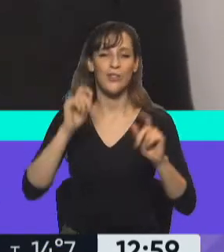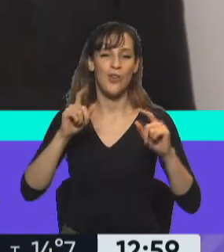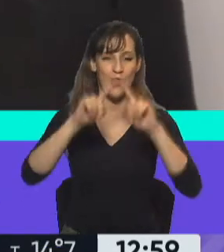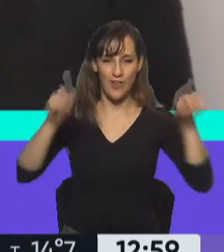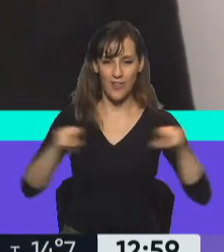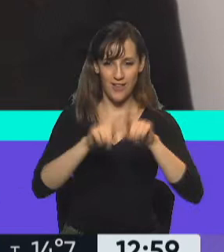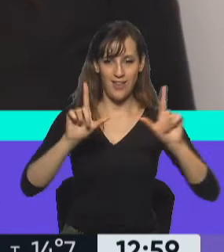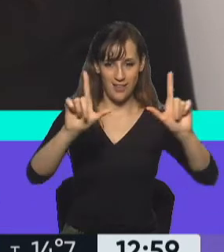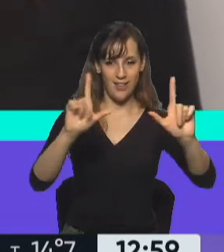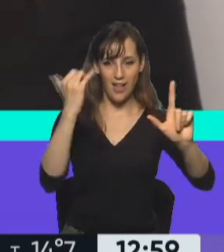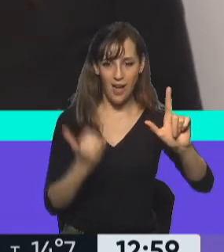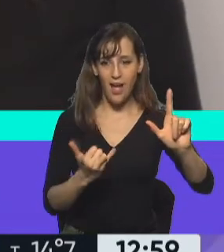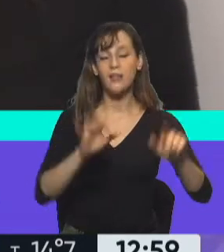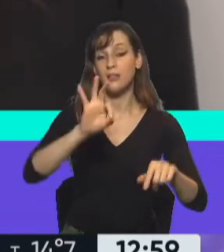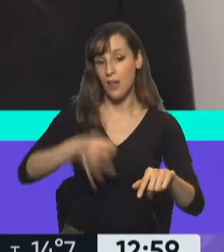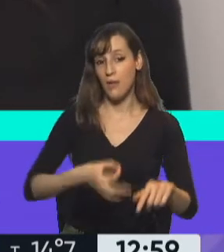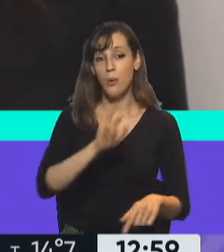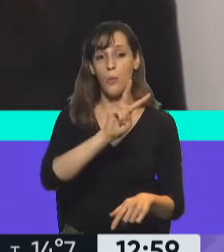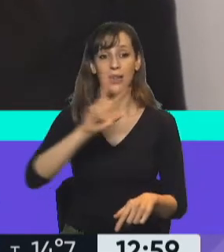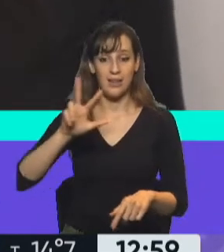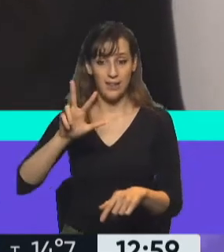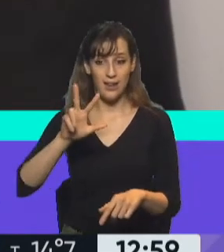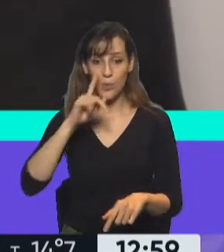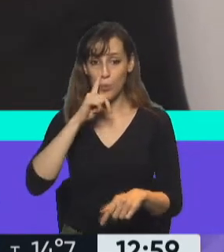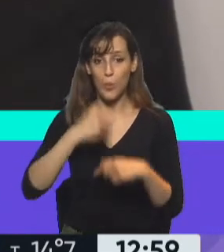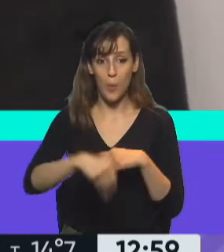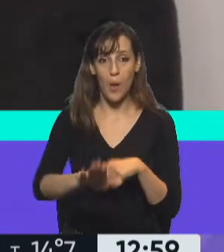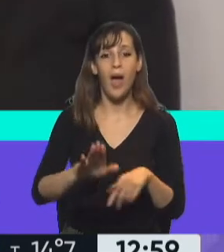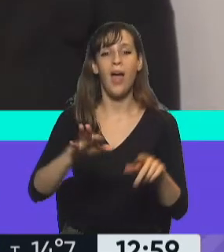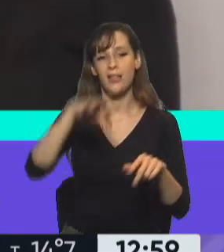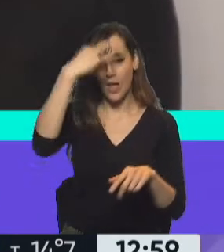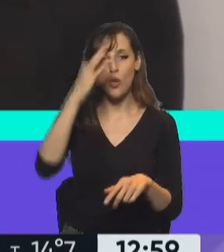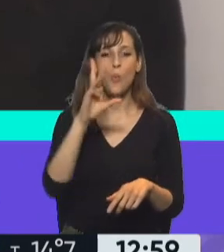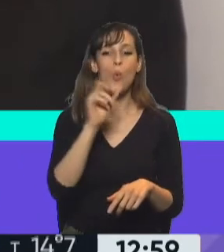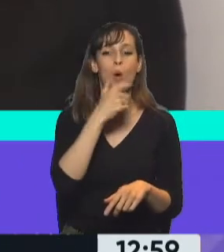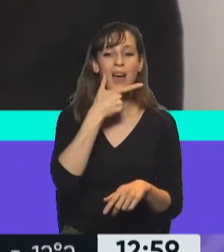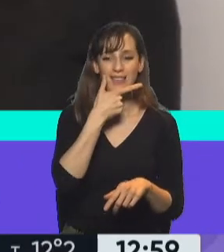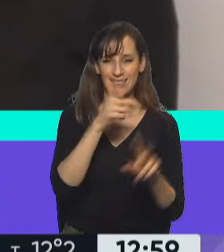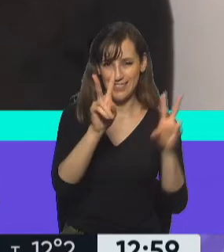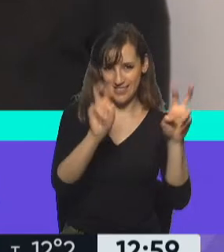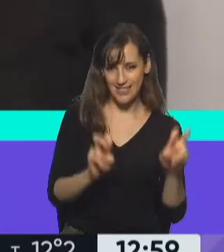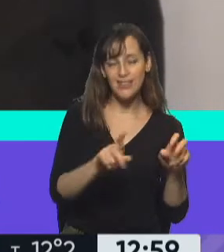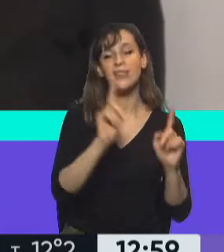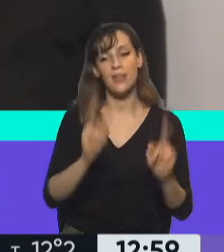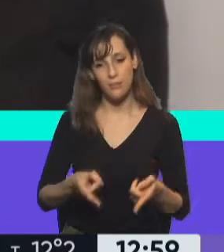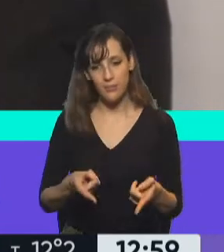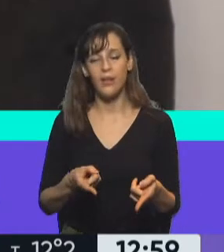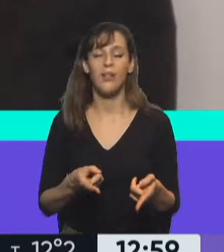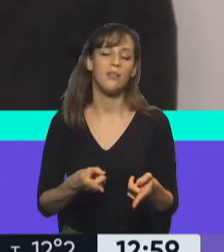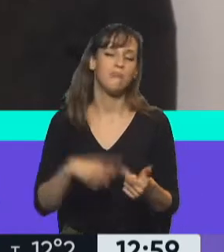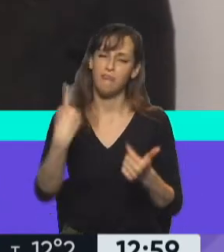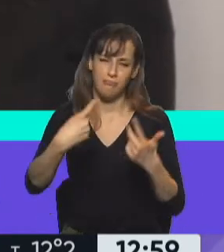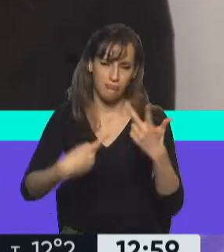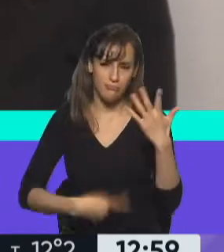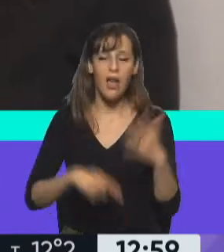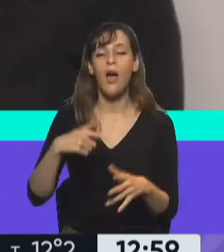Ya sabíamos que vuelve el 23 Brujas, el mismo viernes vuelve El Acompañamiento, El Equilibrista de Dayub vuelve al Chacarerian. Hay mucha actividad